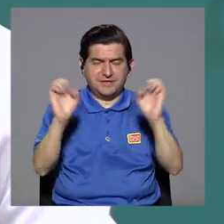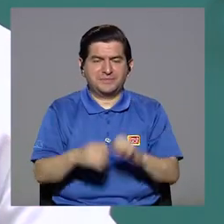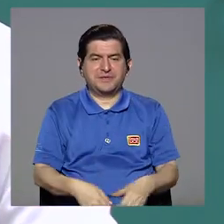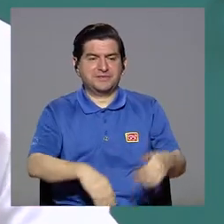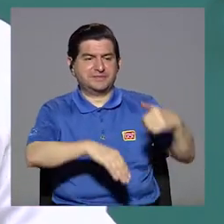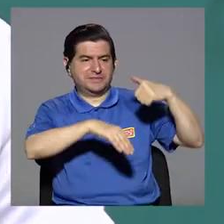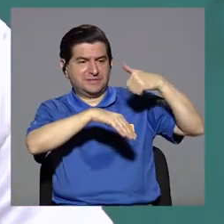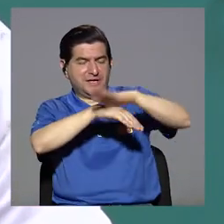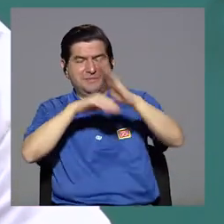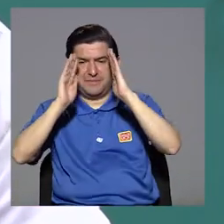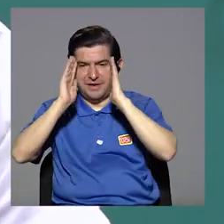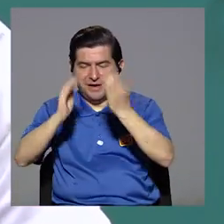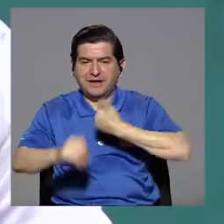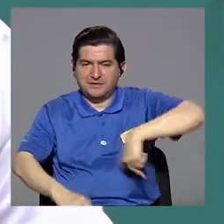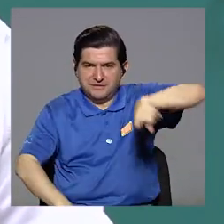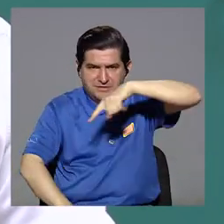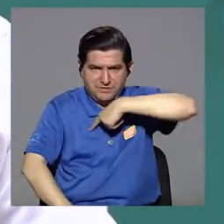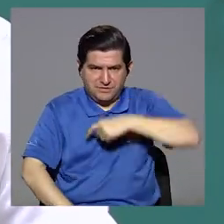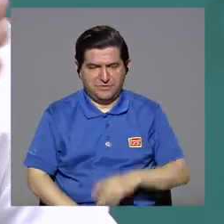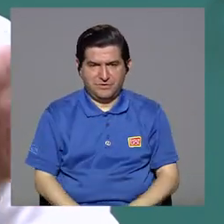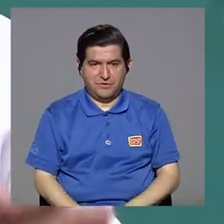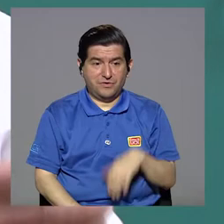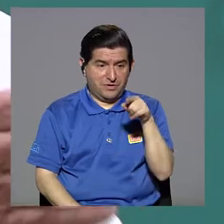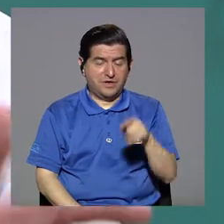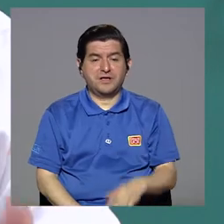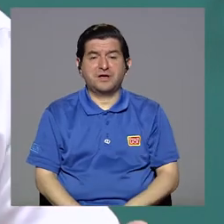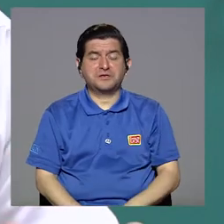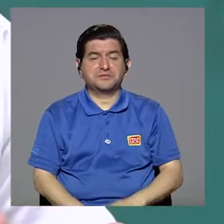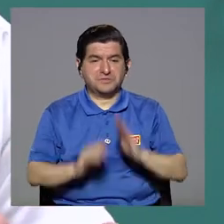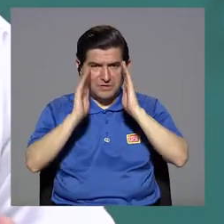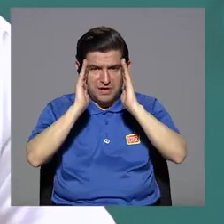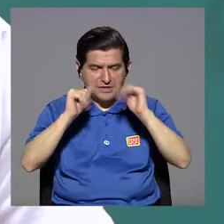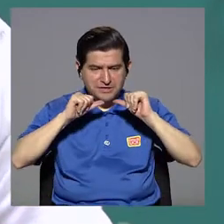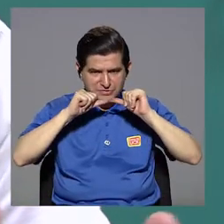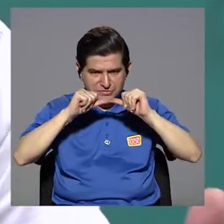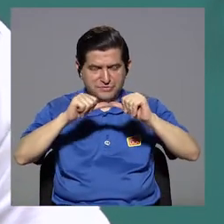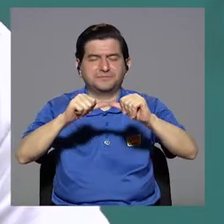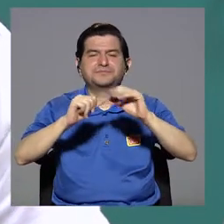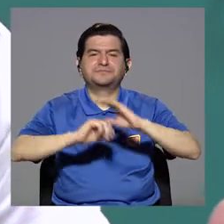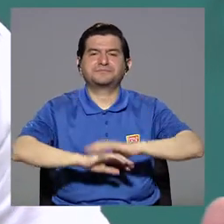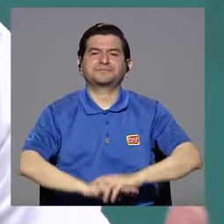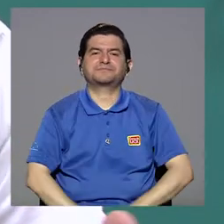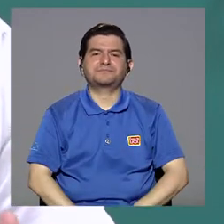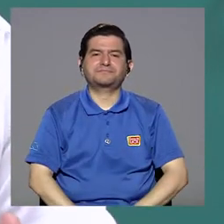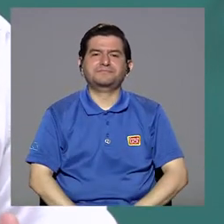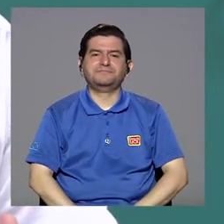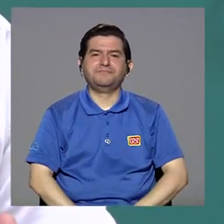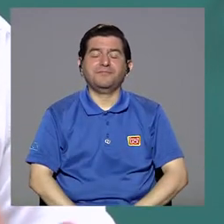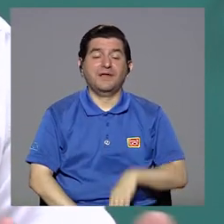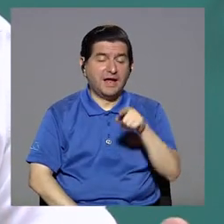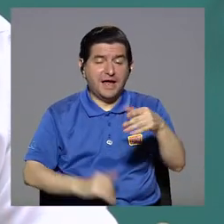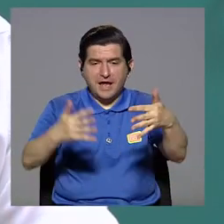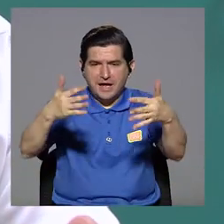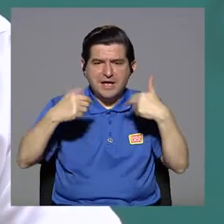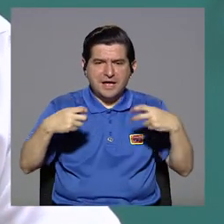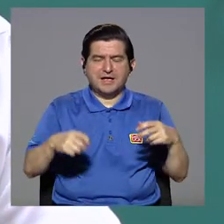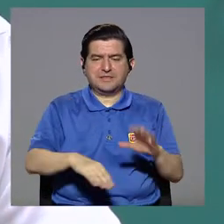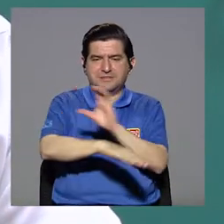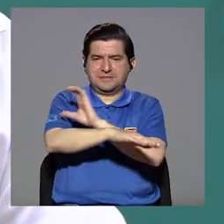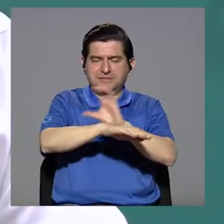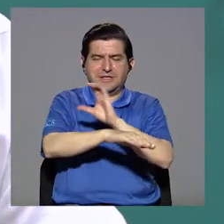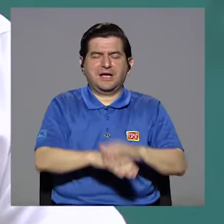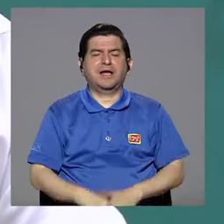que nos lo trasladan nosotros para ser atendidos y lo hemos atendido en la consulta y se siguen viendo ahí esto es frente